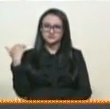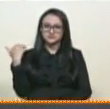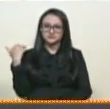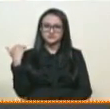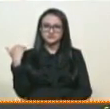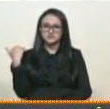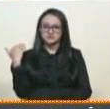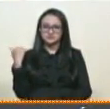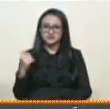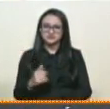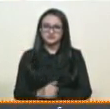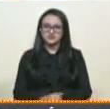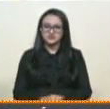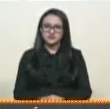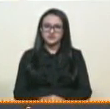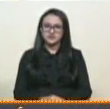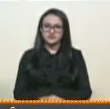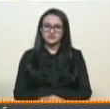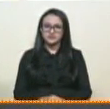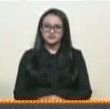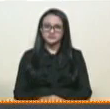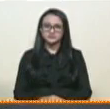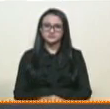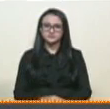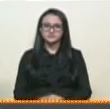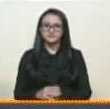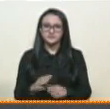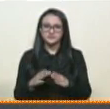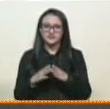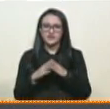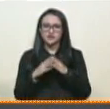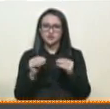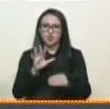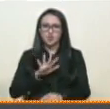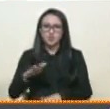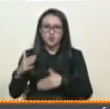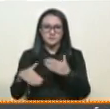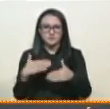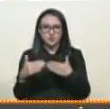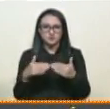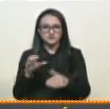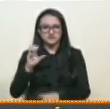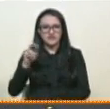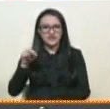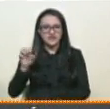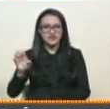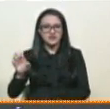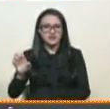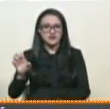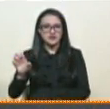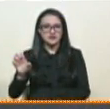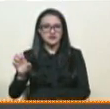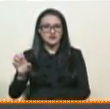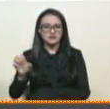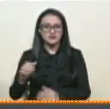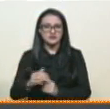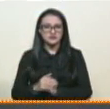etapas. Nosotros, en todo lo que ha sido el proceso electoral, lo que ha